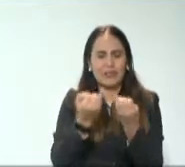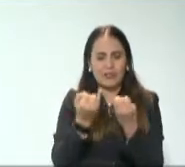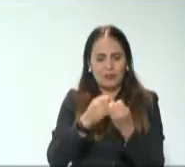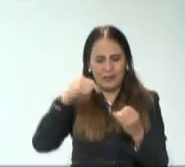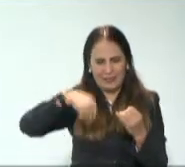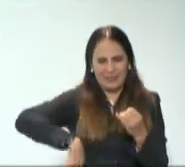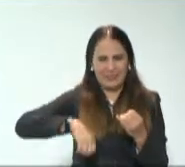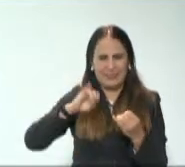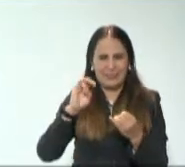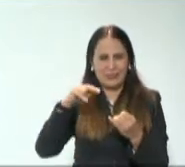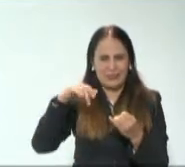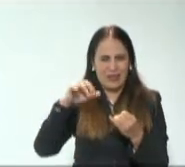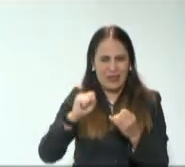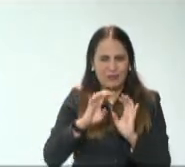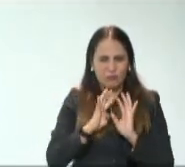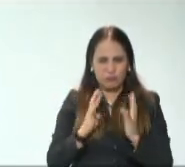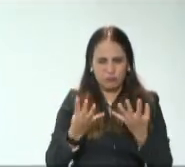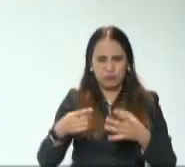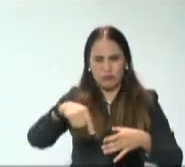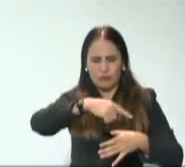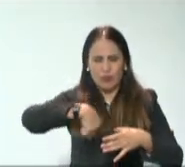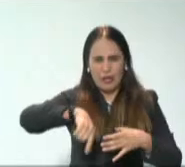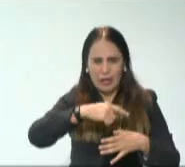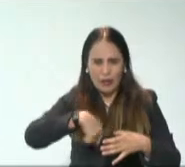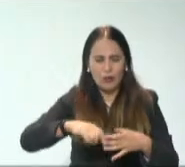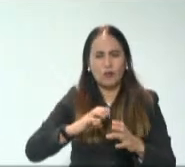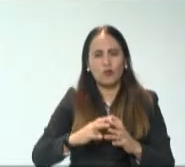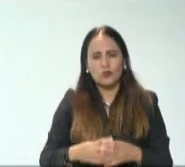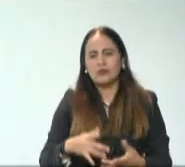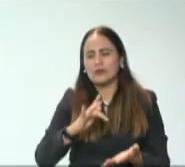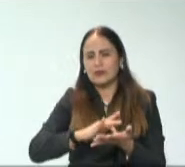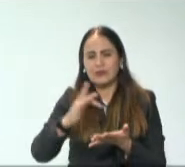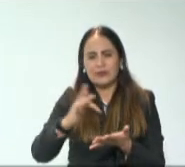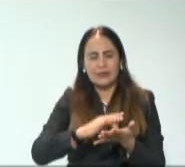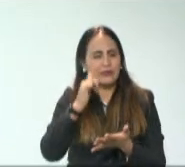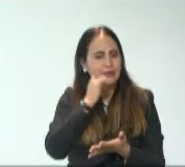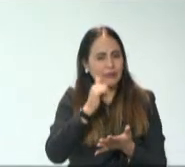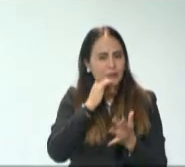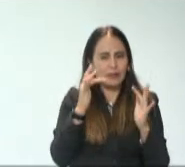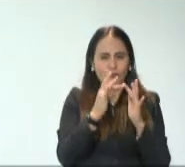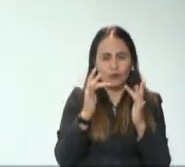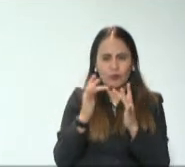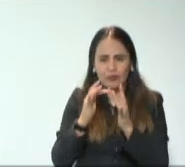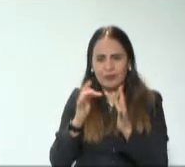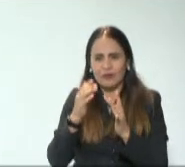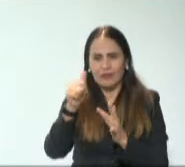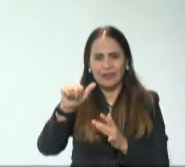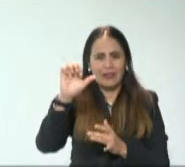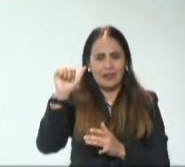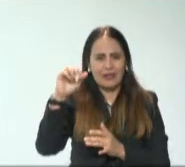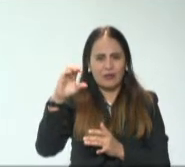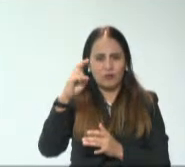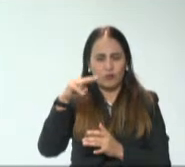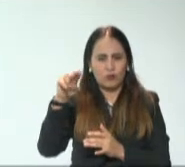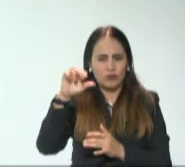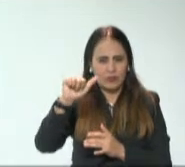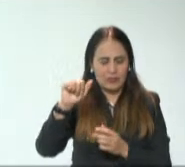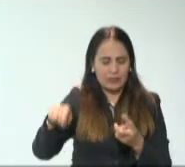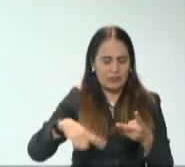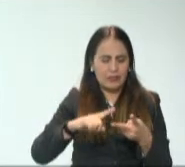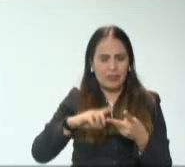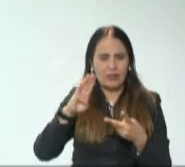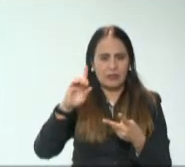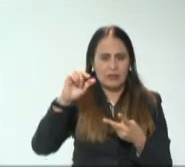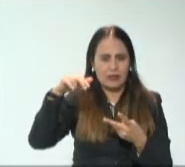inai que siempre hemos estado en contacto y trabajando a Francisco Javier Acuña Blanc lilla Ibarra